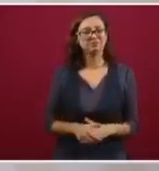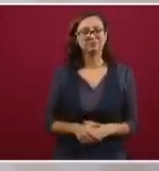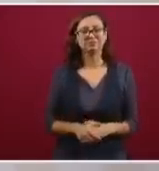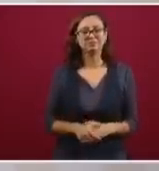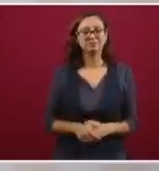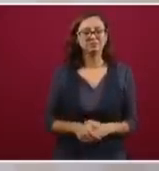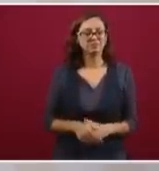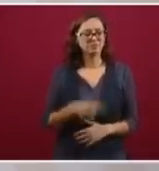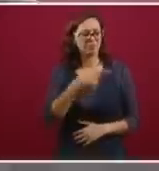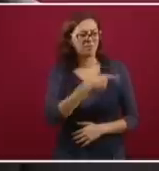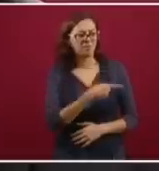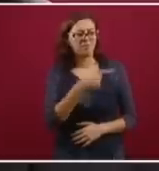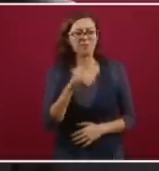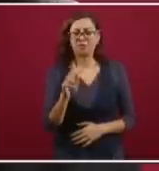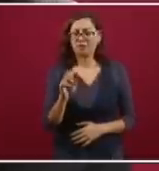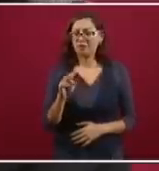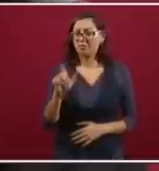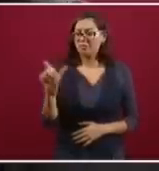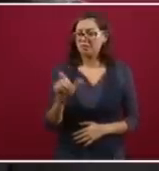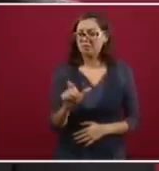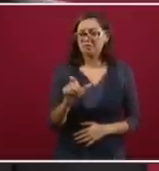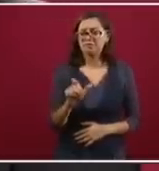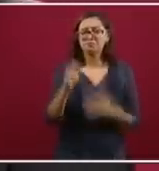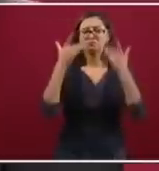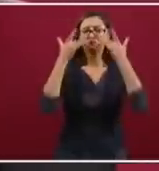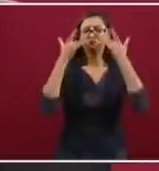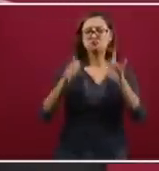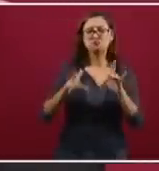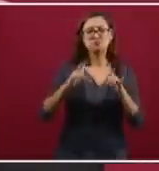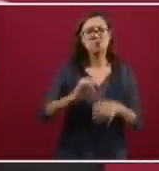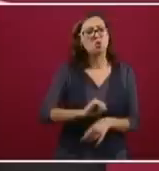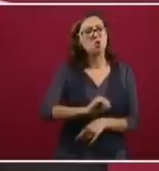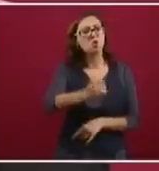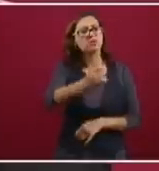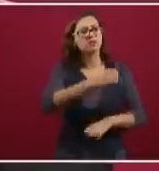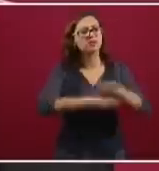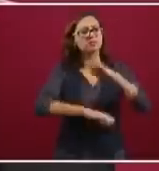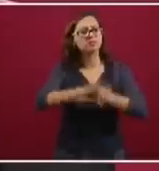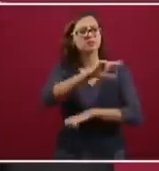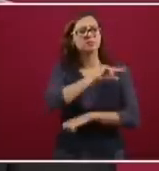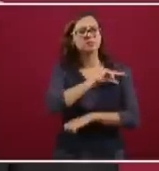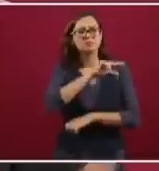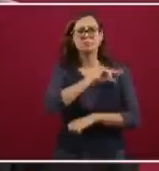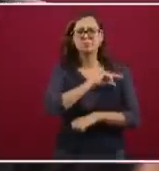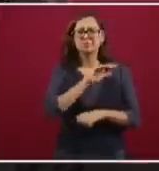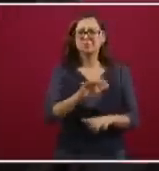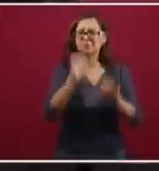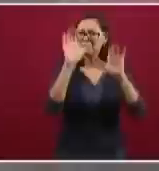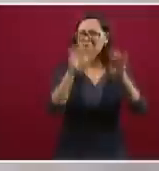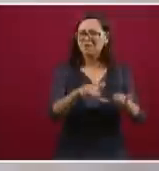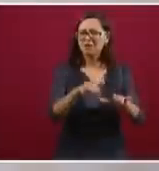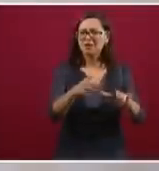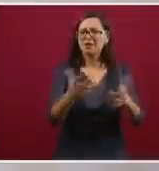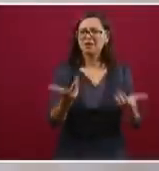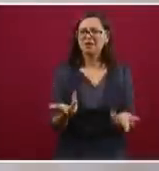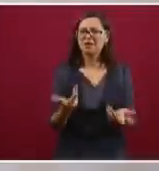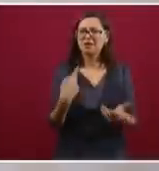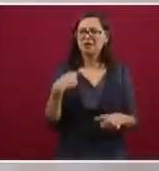se va a ir a trabajar a una empresa a la que